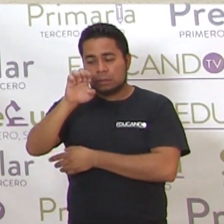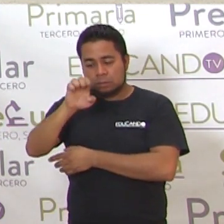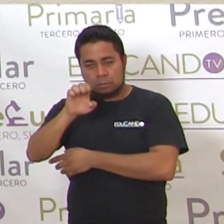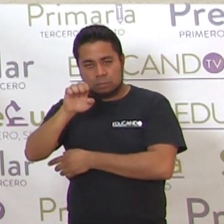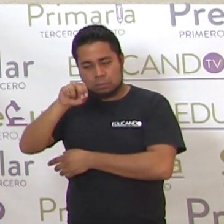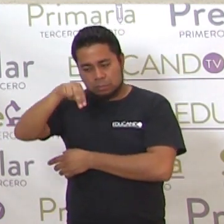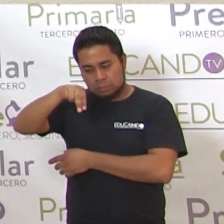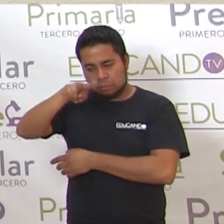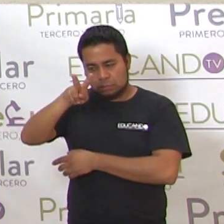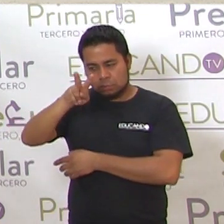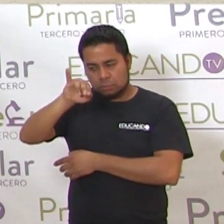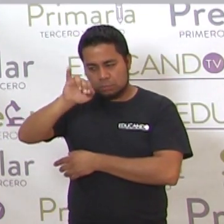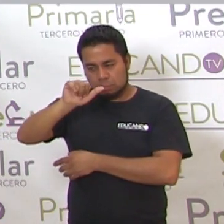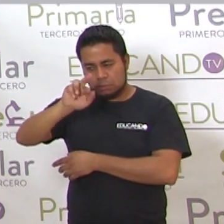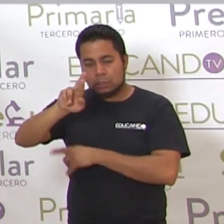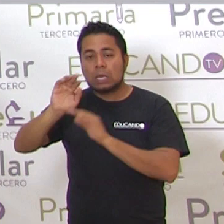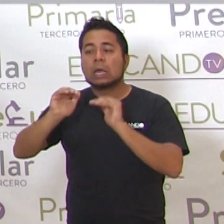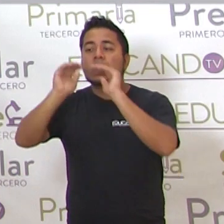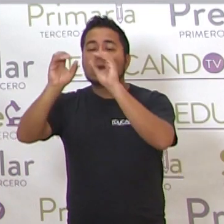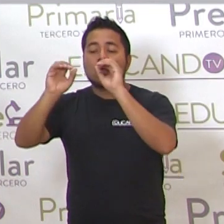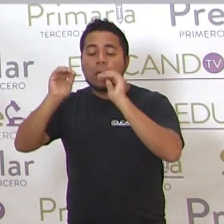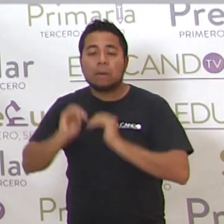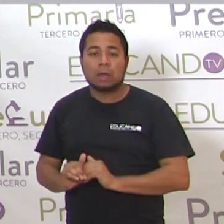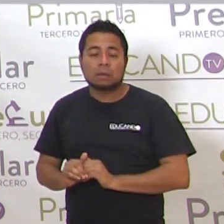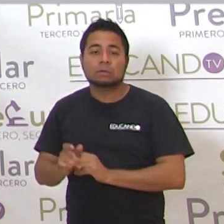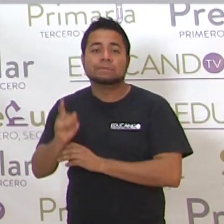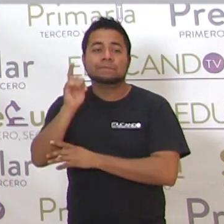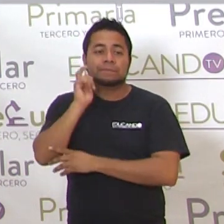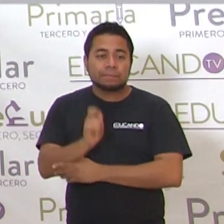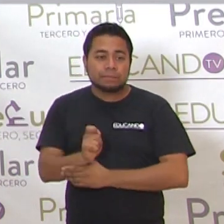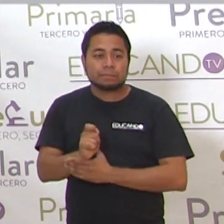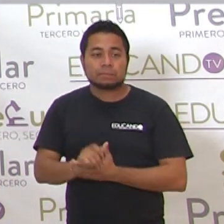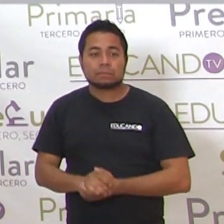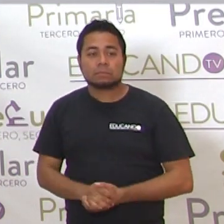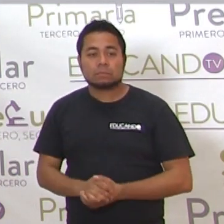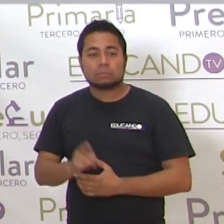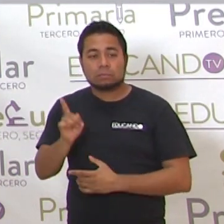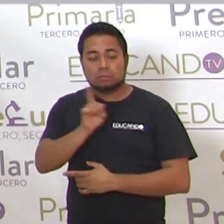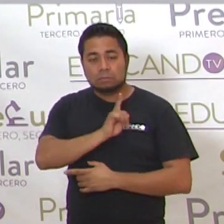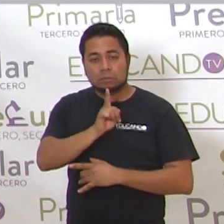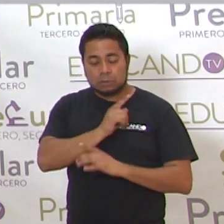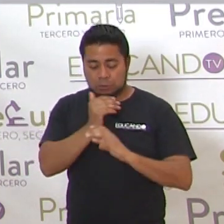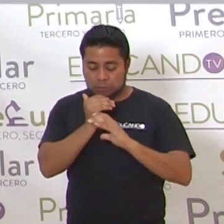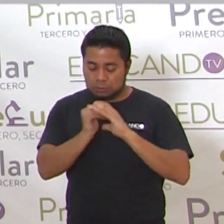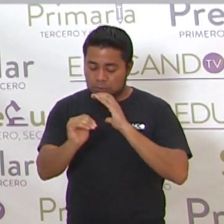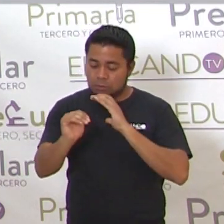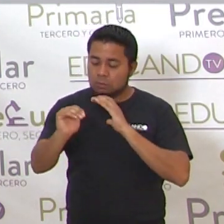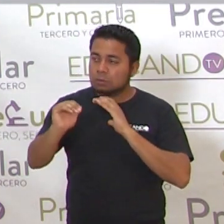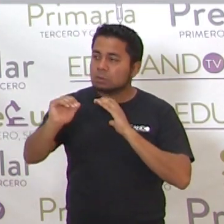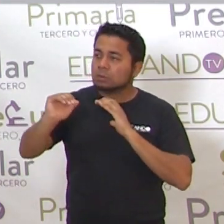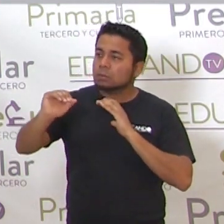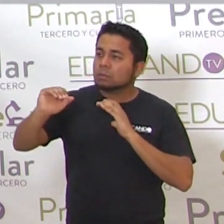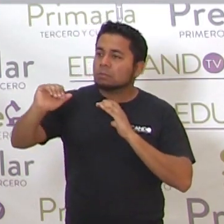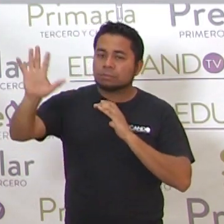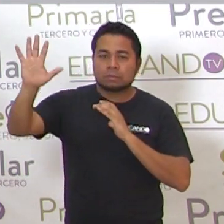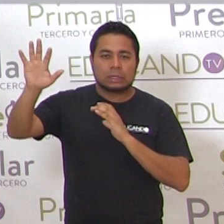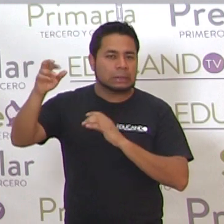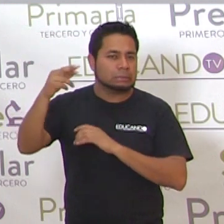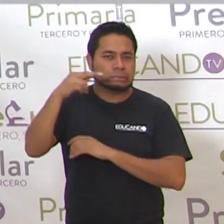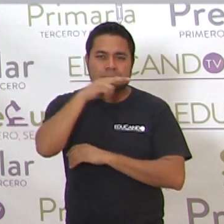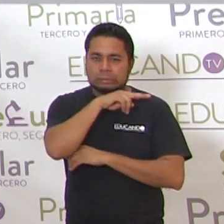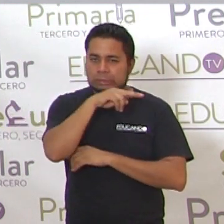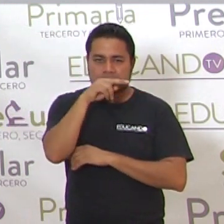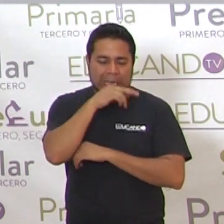sea aquí arriba o aquí abajo enviar simple y sencillamente tu correo se está enviando automáticamente